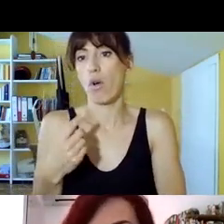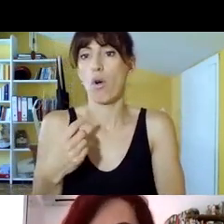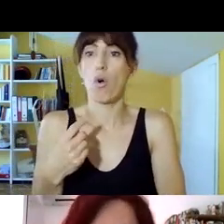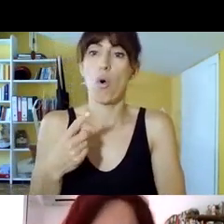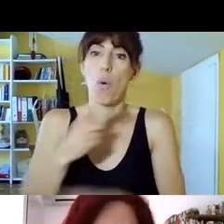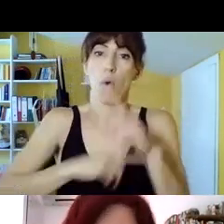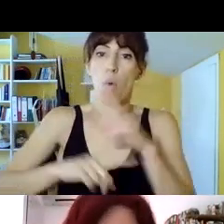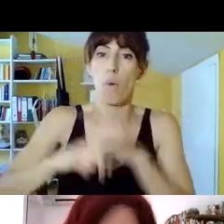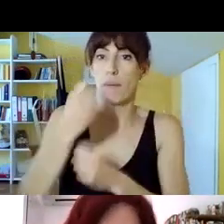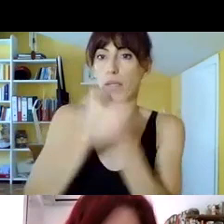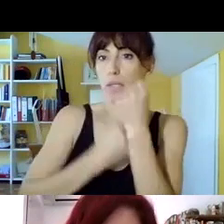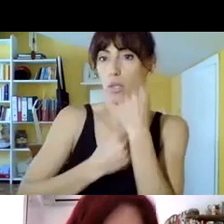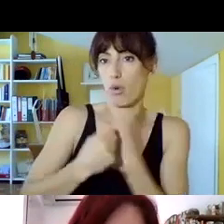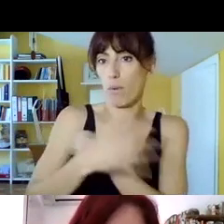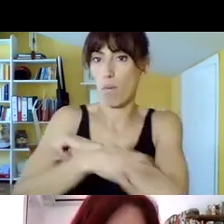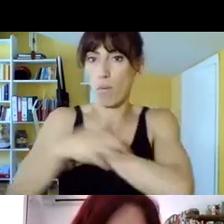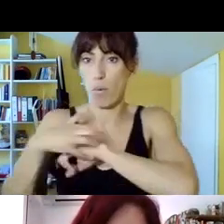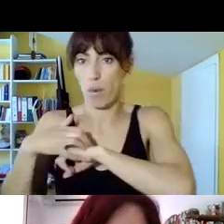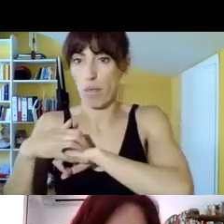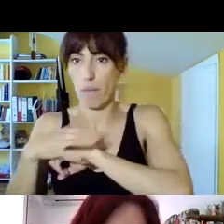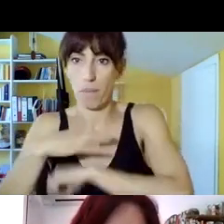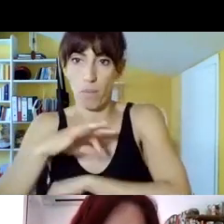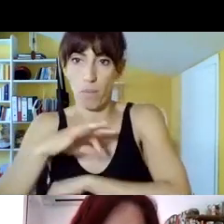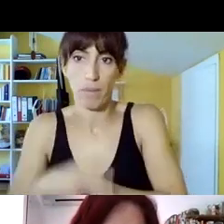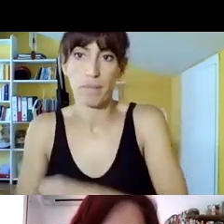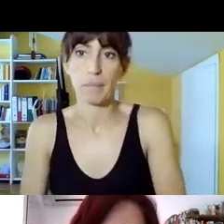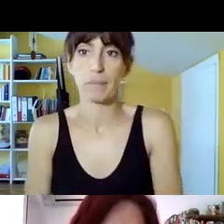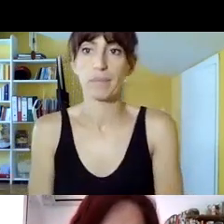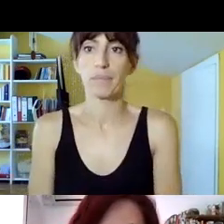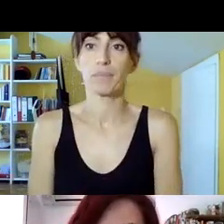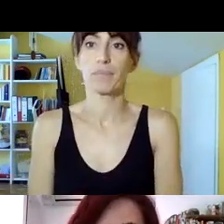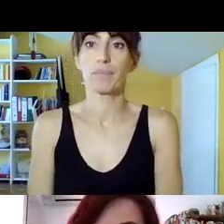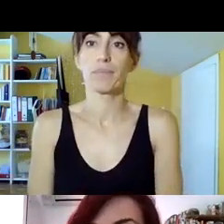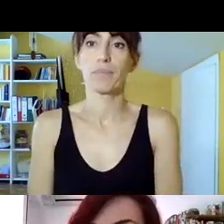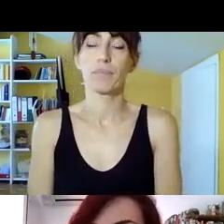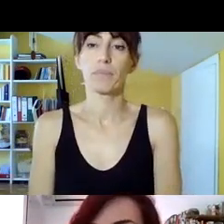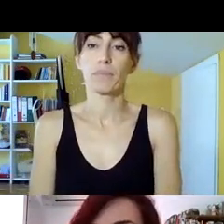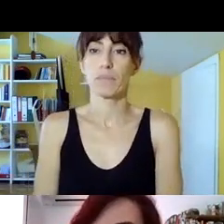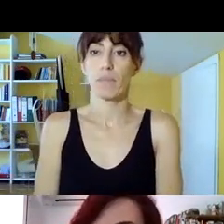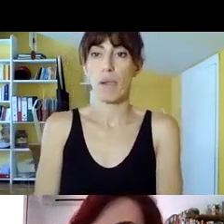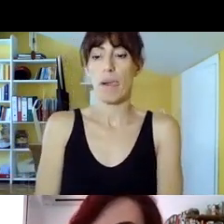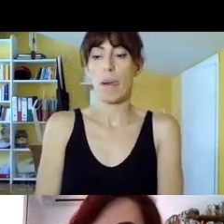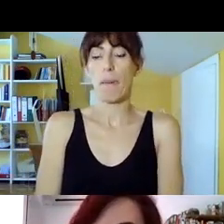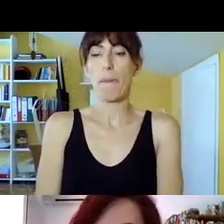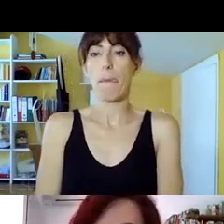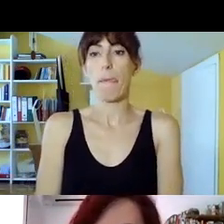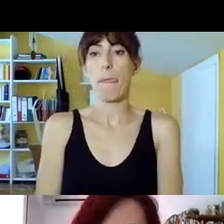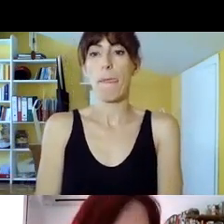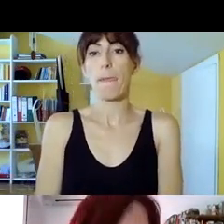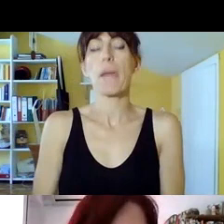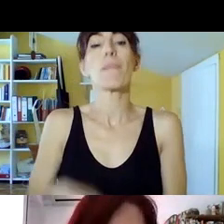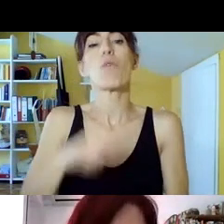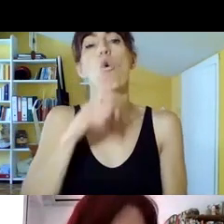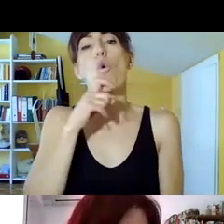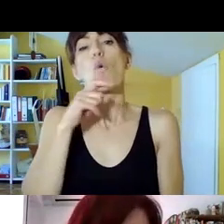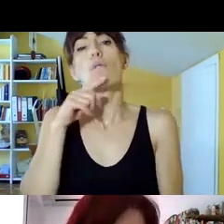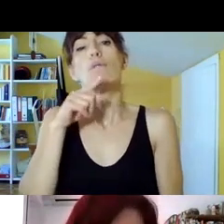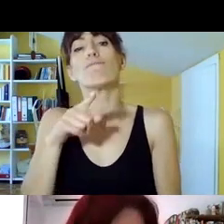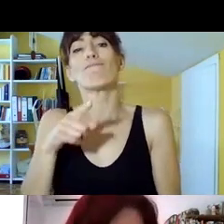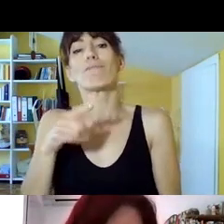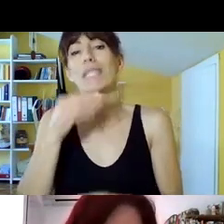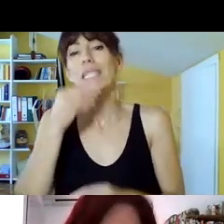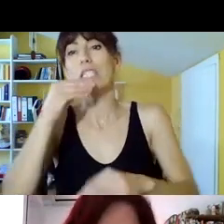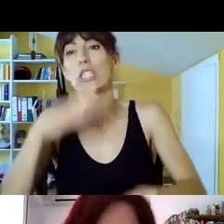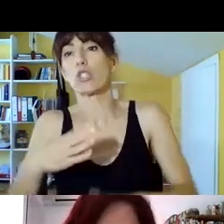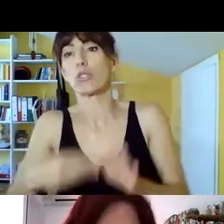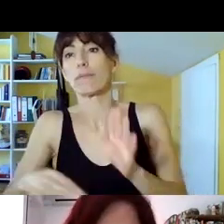problemas económicos o pobreza, ¿no? Y que eso va con el cómo eso queda reflejado en la historia, aunque no tengáis códigos Z